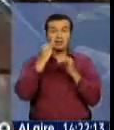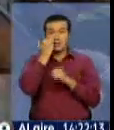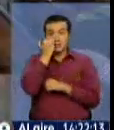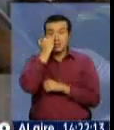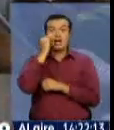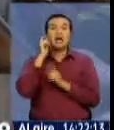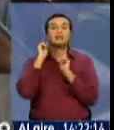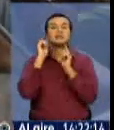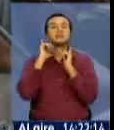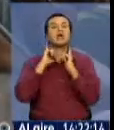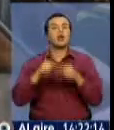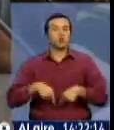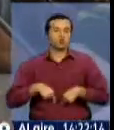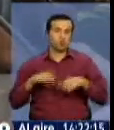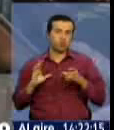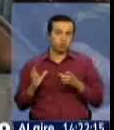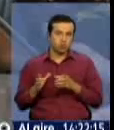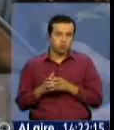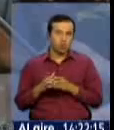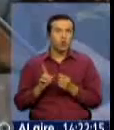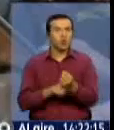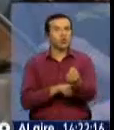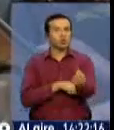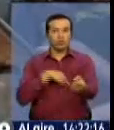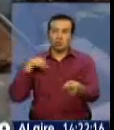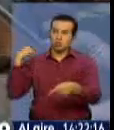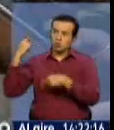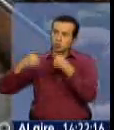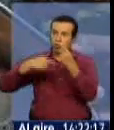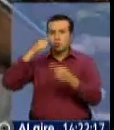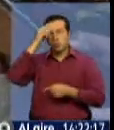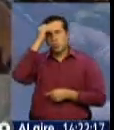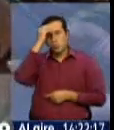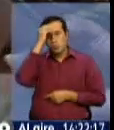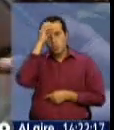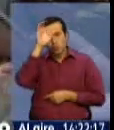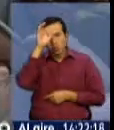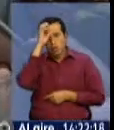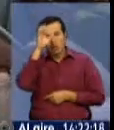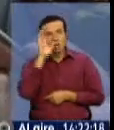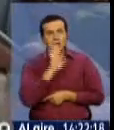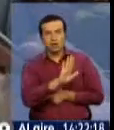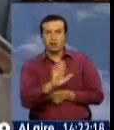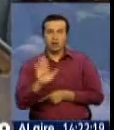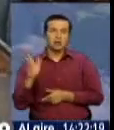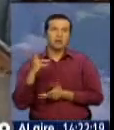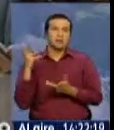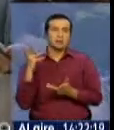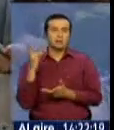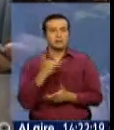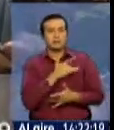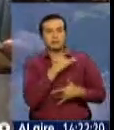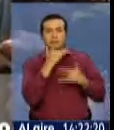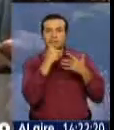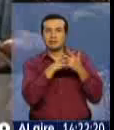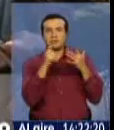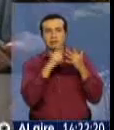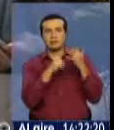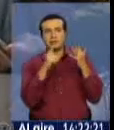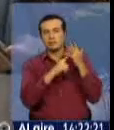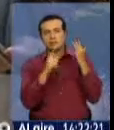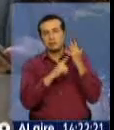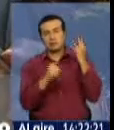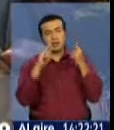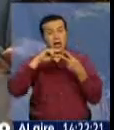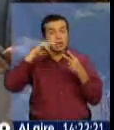Esto es parte de toda nuestra tradición cultural, oral, responde a nuestra enorme diversidad